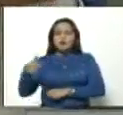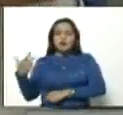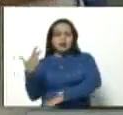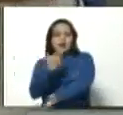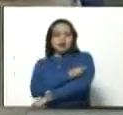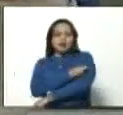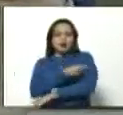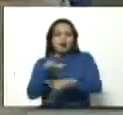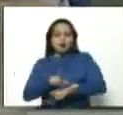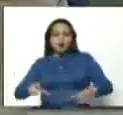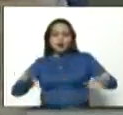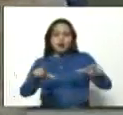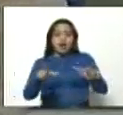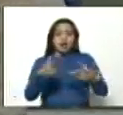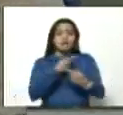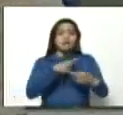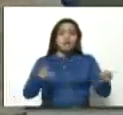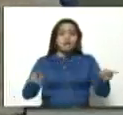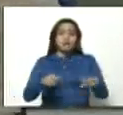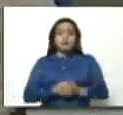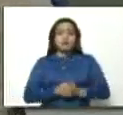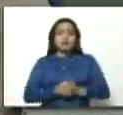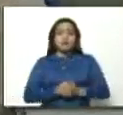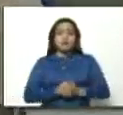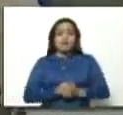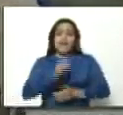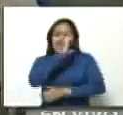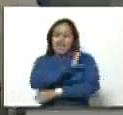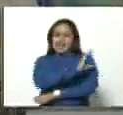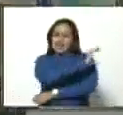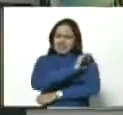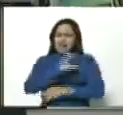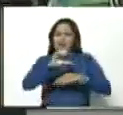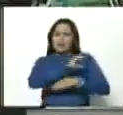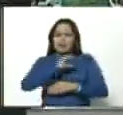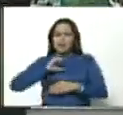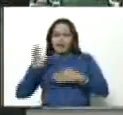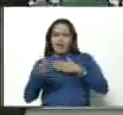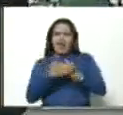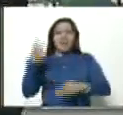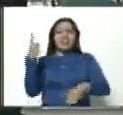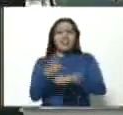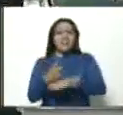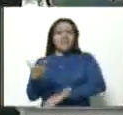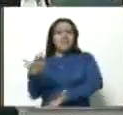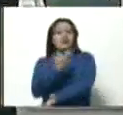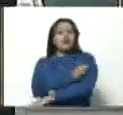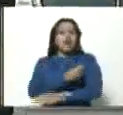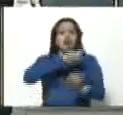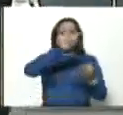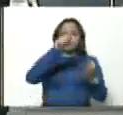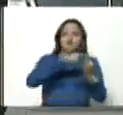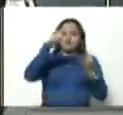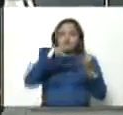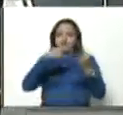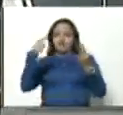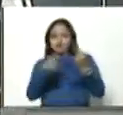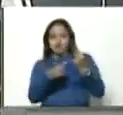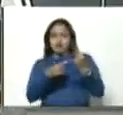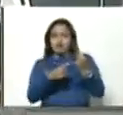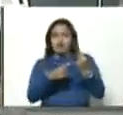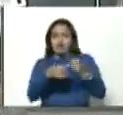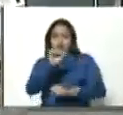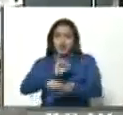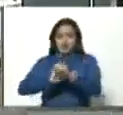los establecimientos de salud público, en las clínicas privadas, deben ponerse la vacuna de refuerzo en caso que ya hayan